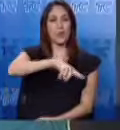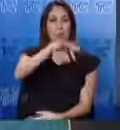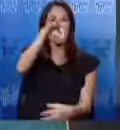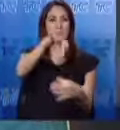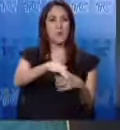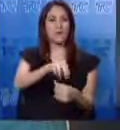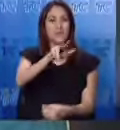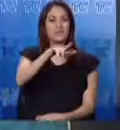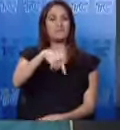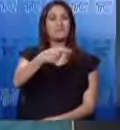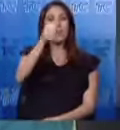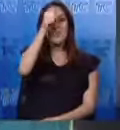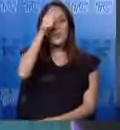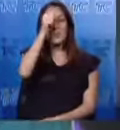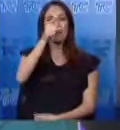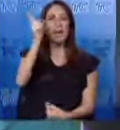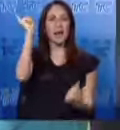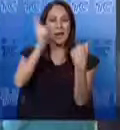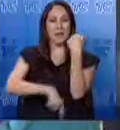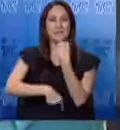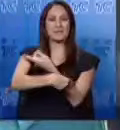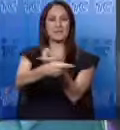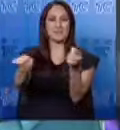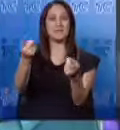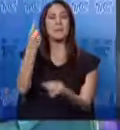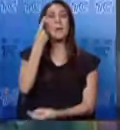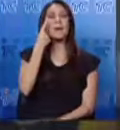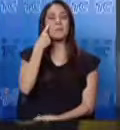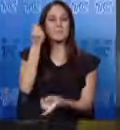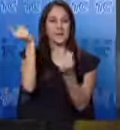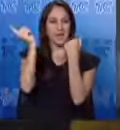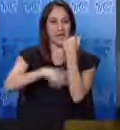ecuatoriano el día domingo 19 de febrero.